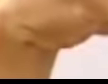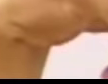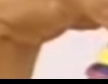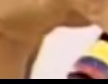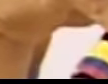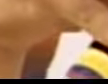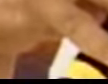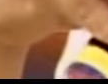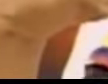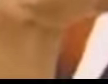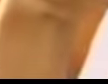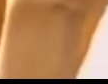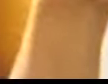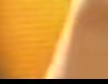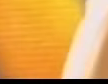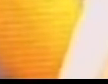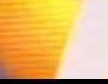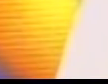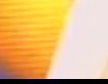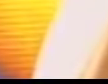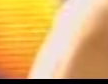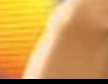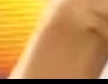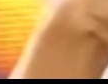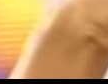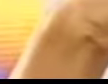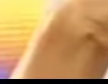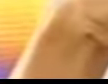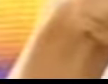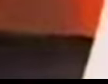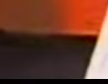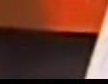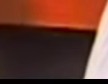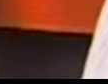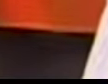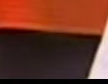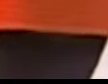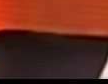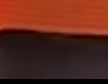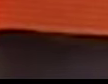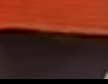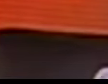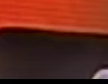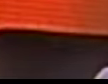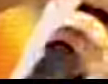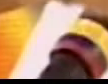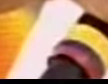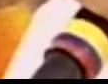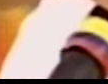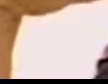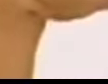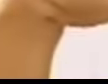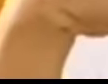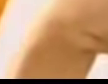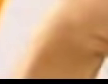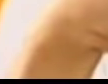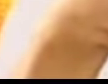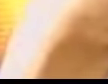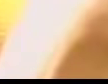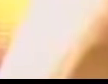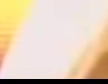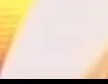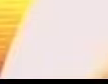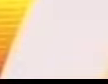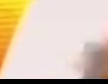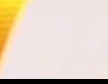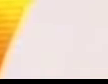es mala educación, pero yo soy presentador aquí, pues entonces no puedo... No, entreténgase, presidente, comiendo. Termino la traducción. Porque siempre como en público, pues ayer, hoy día,